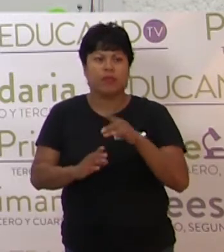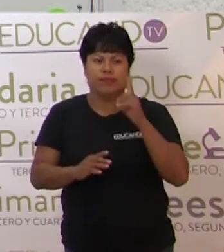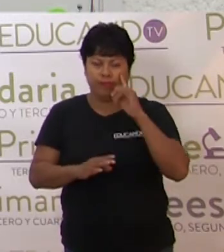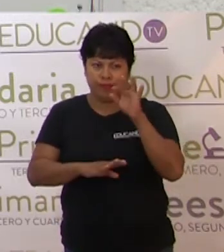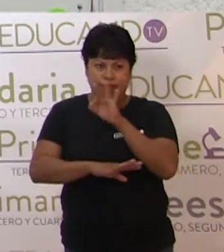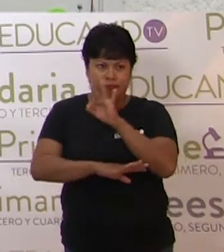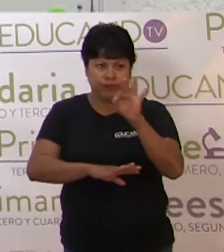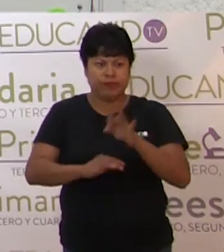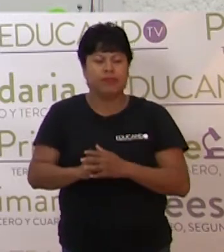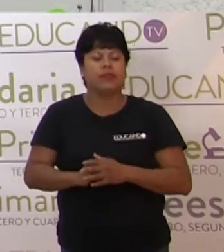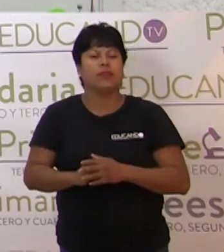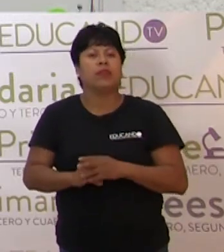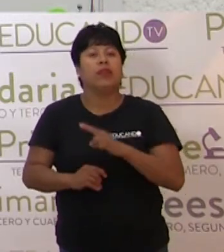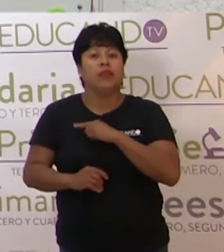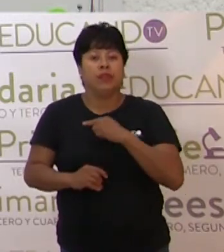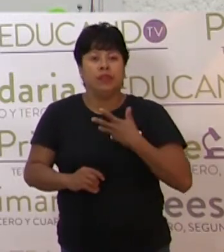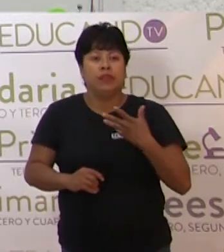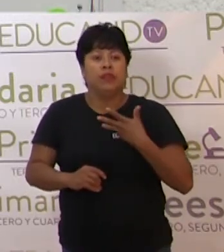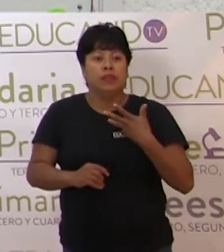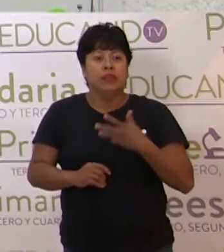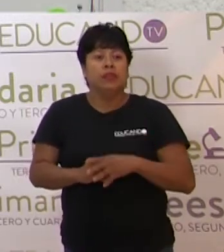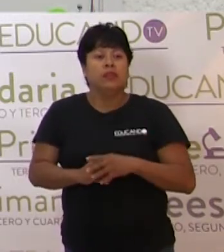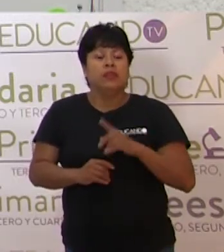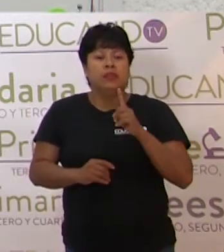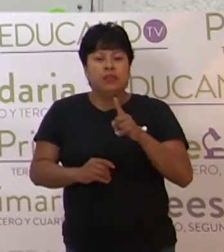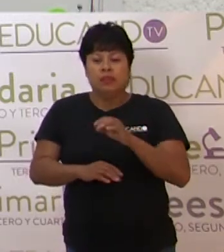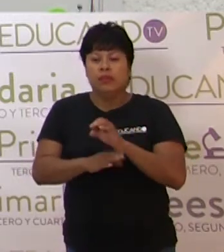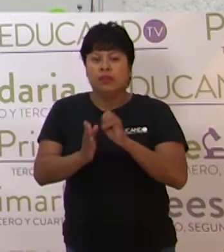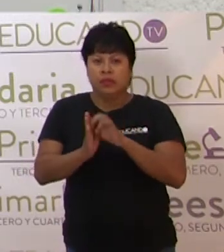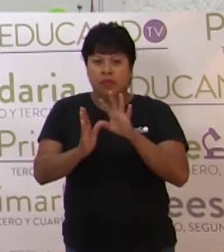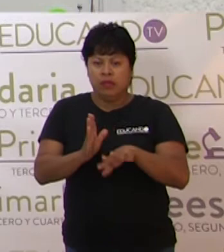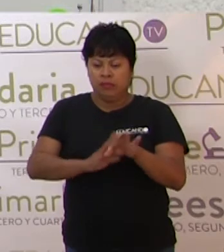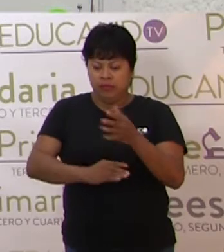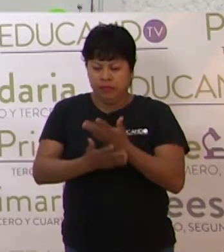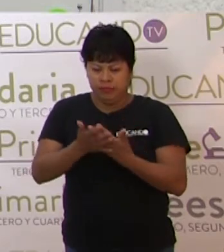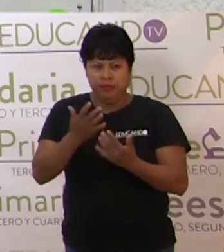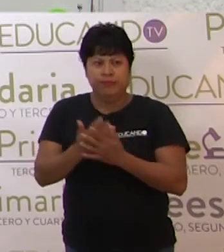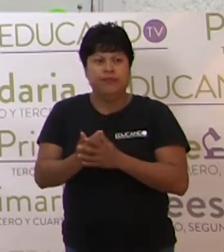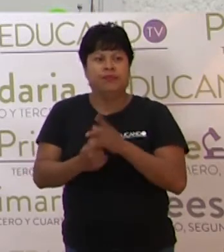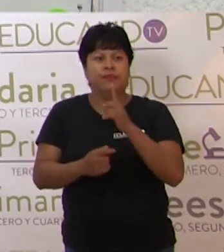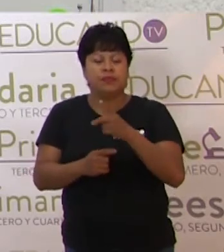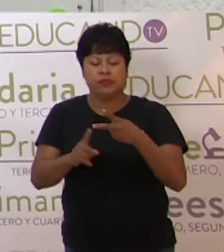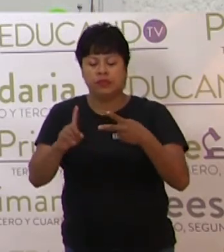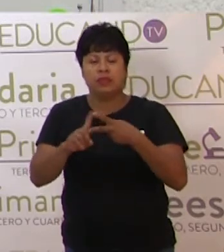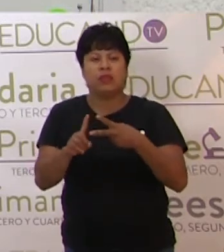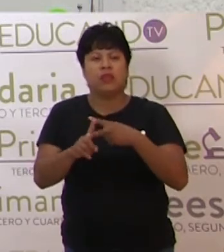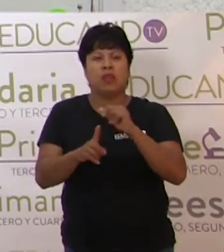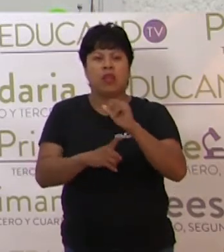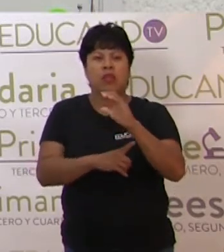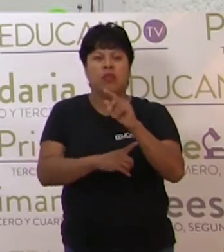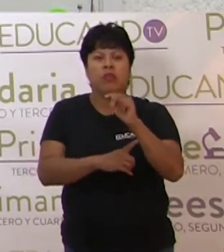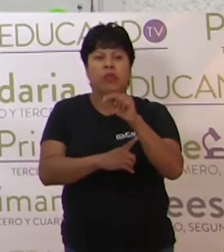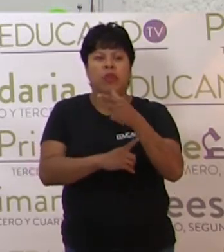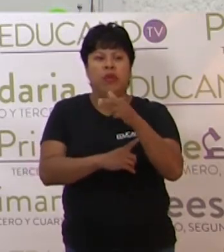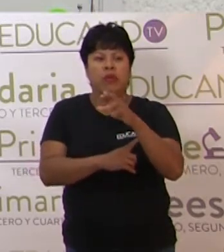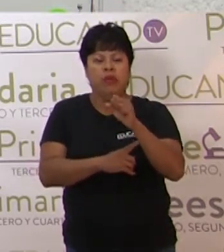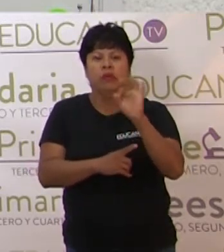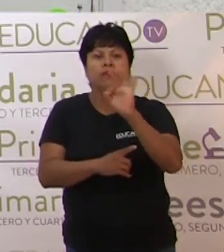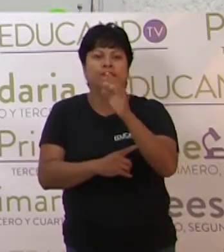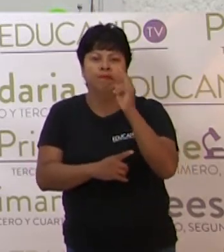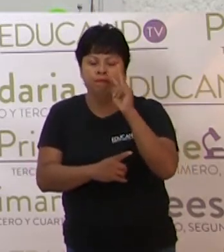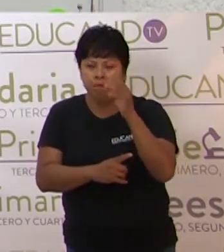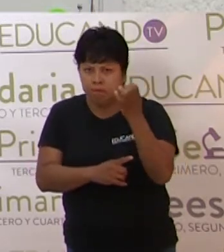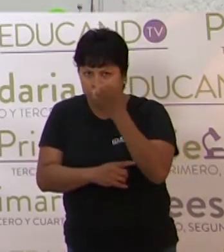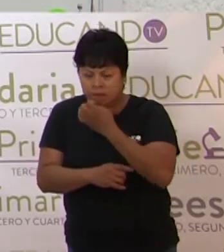tenemos en la lámina un ejemplo ya ha trazado un triángulo a cut ángulo en el que se observan ustedes